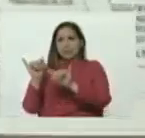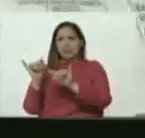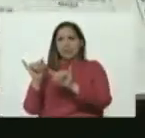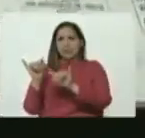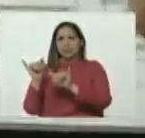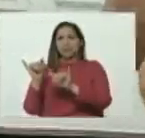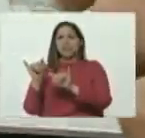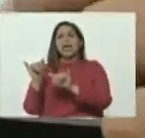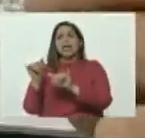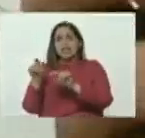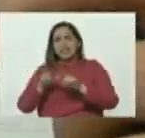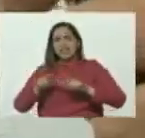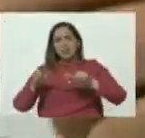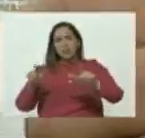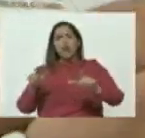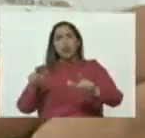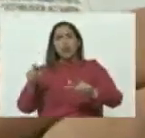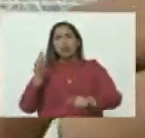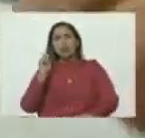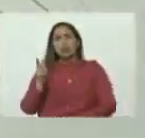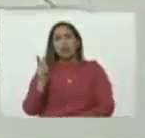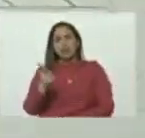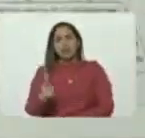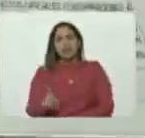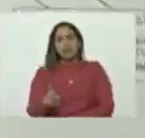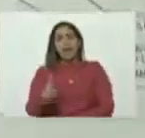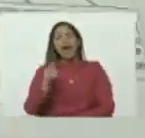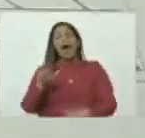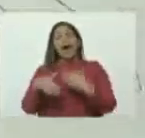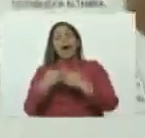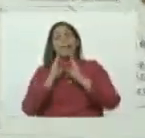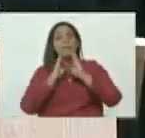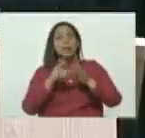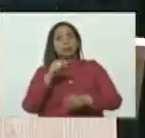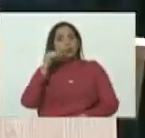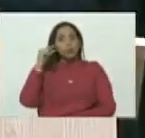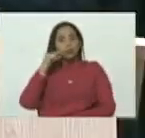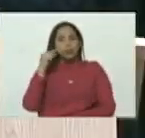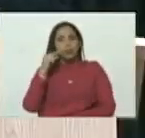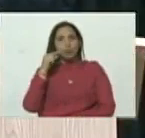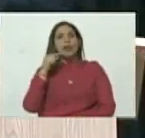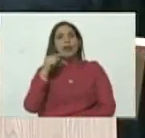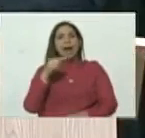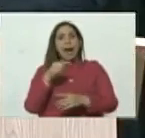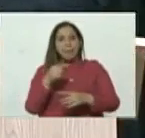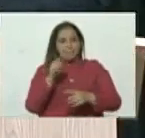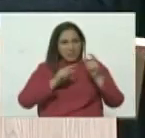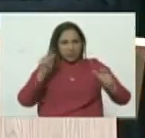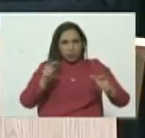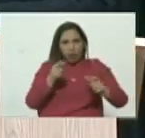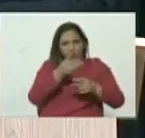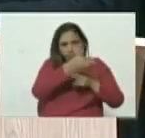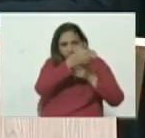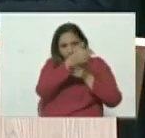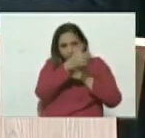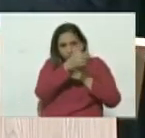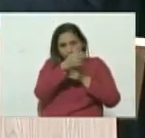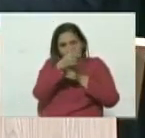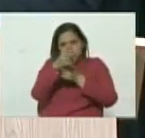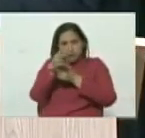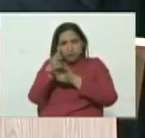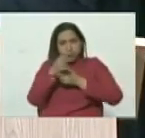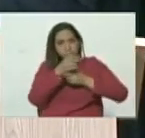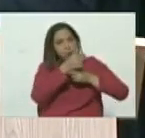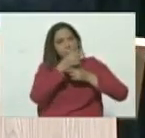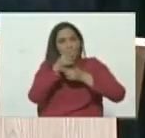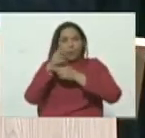del taxista hasta la avenida Sucre, y apostar francotiradores para asesinar a cualquier caraqueño que pasara por